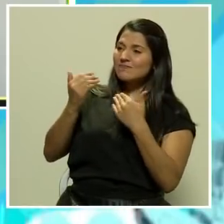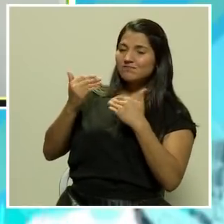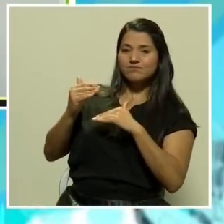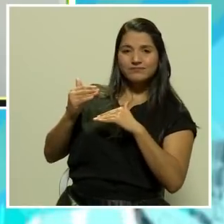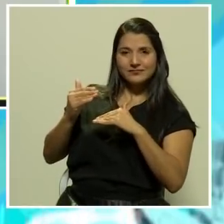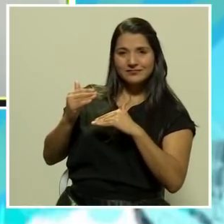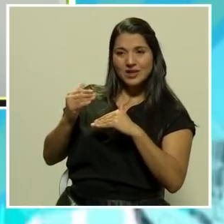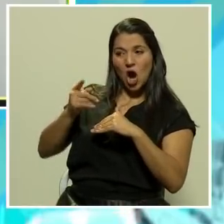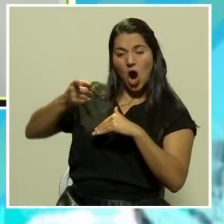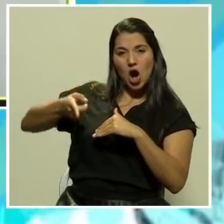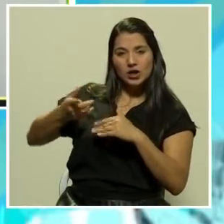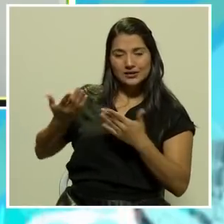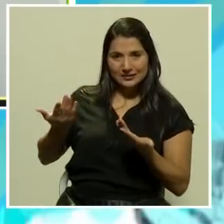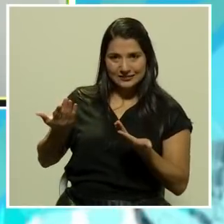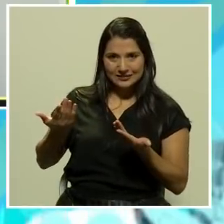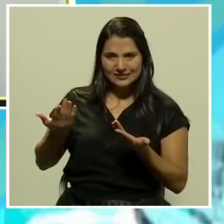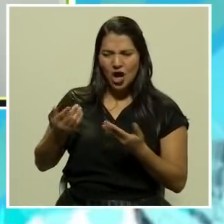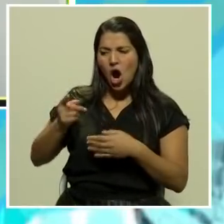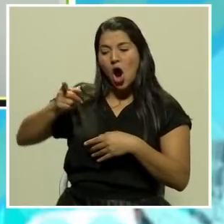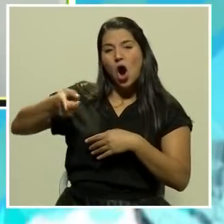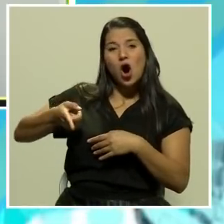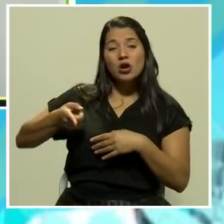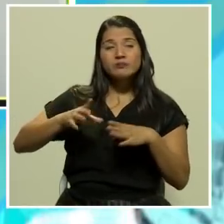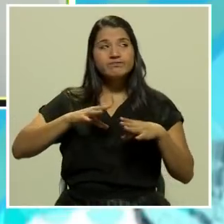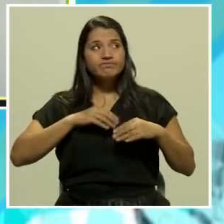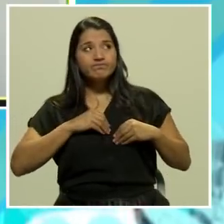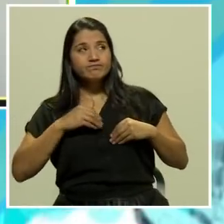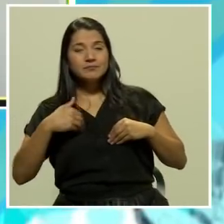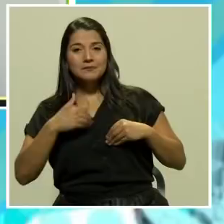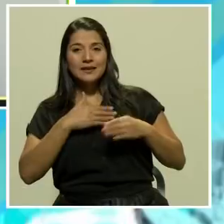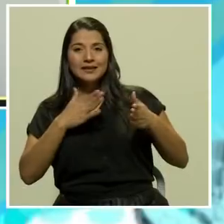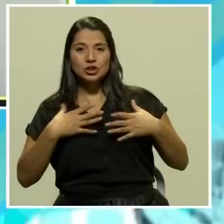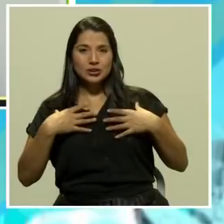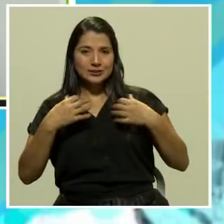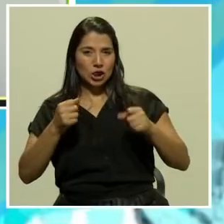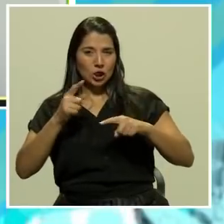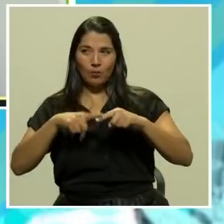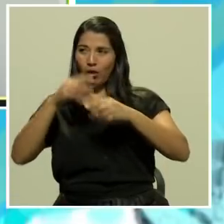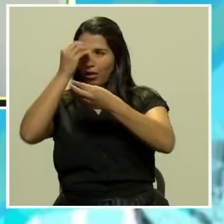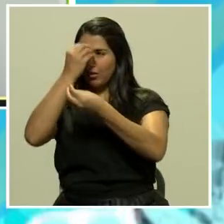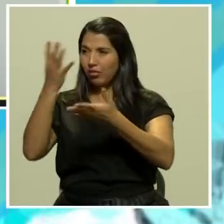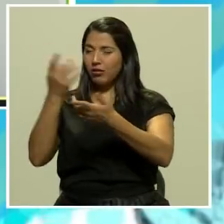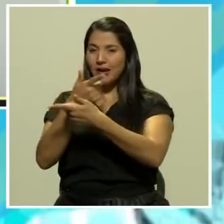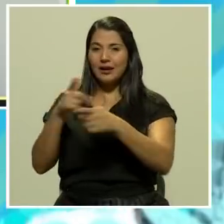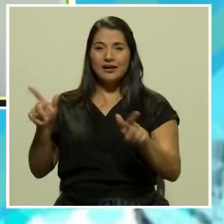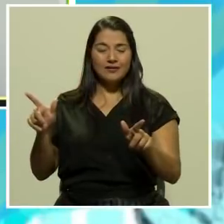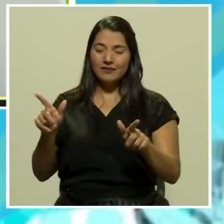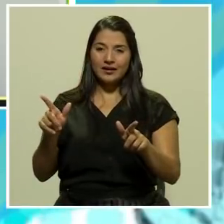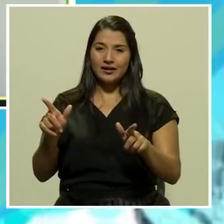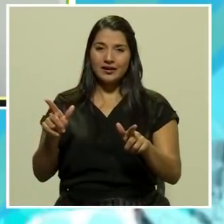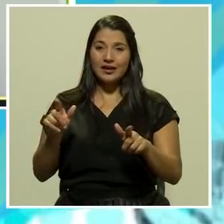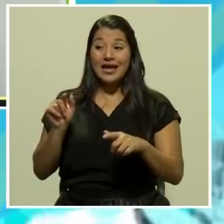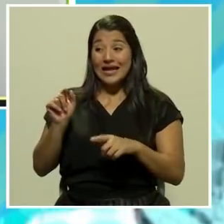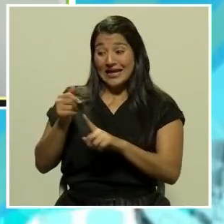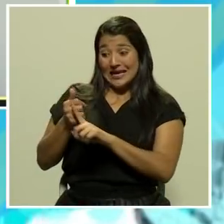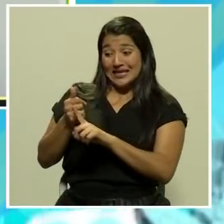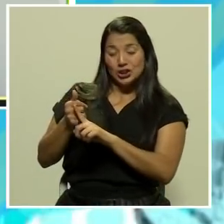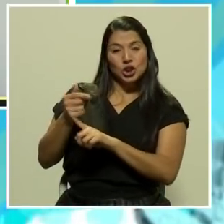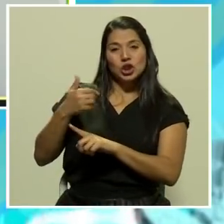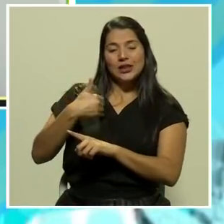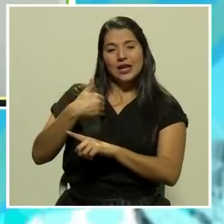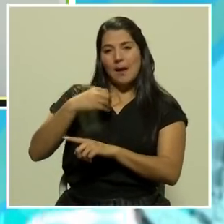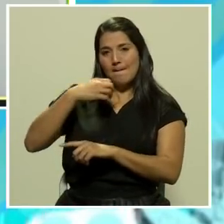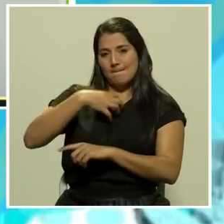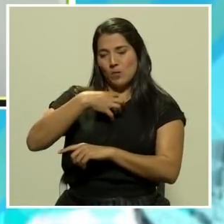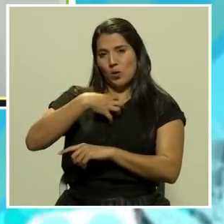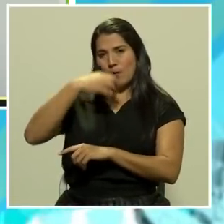prácticamente verticales. Son órdenes que se deben de cumplir y que no tienen tampoco opinión estas personas que tienen